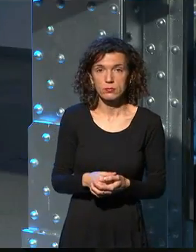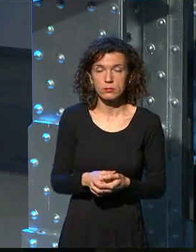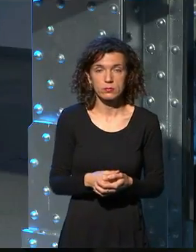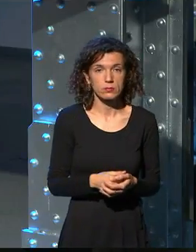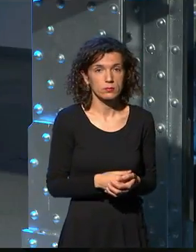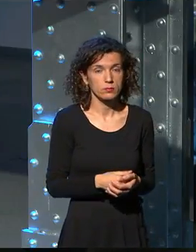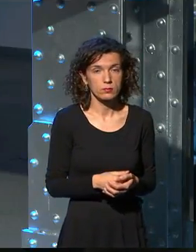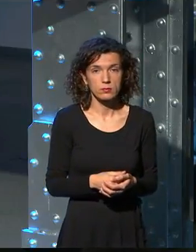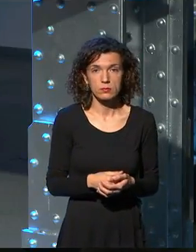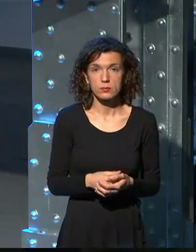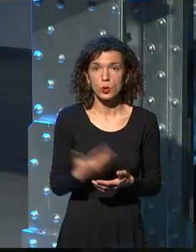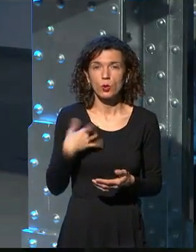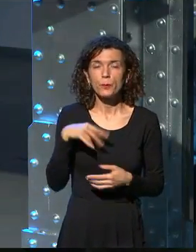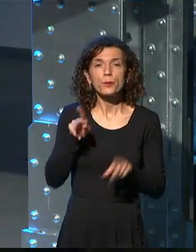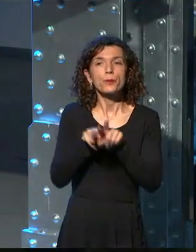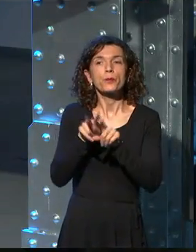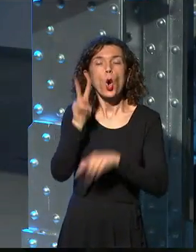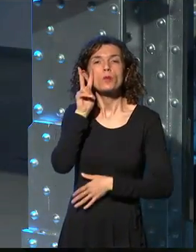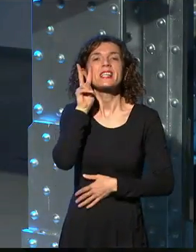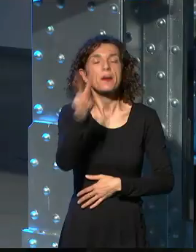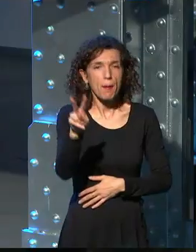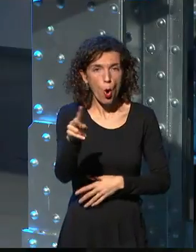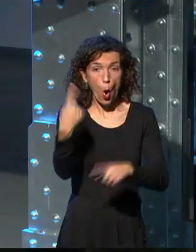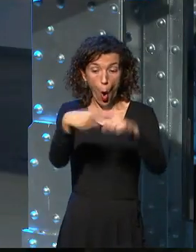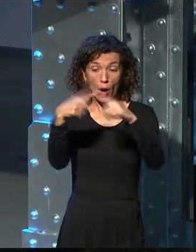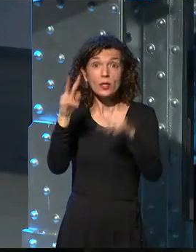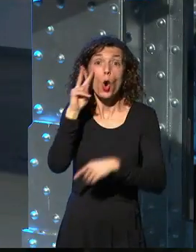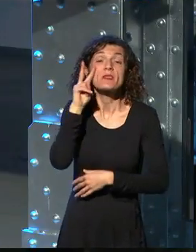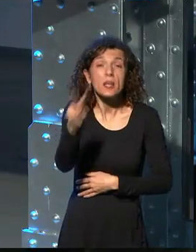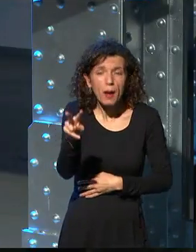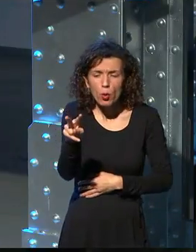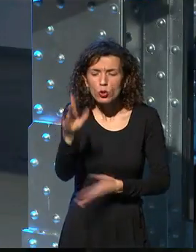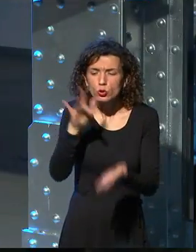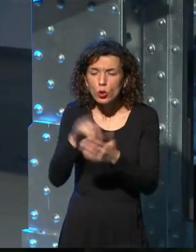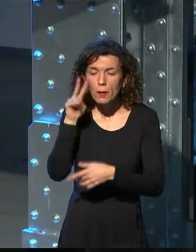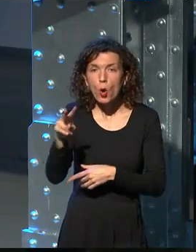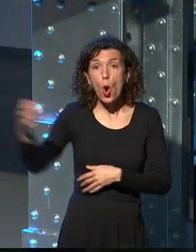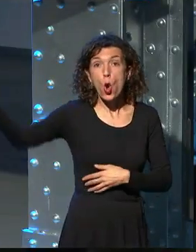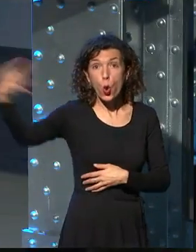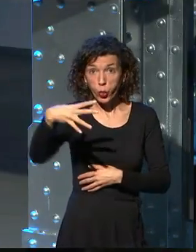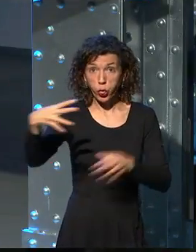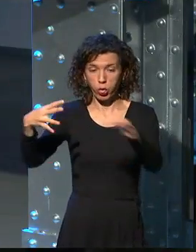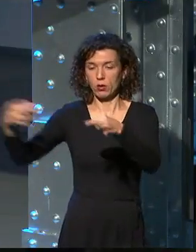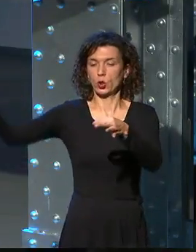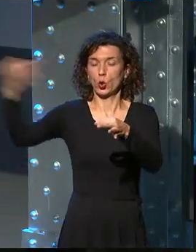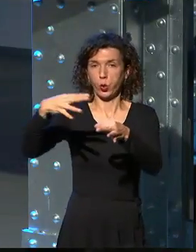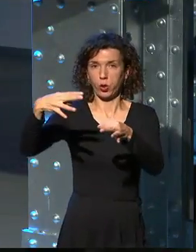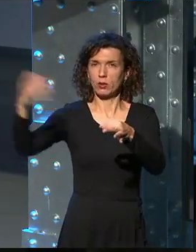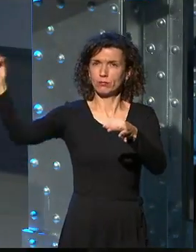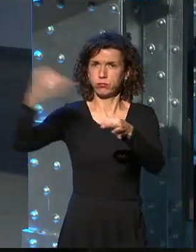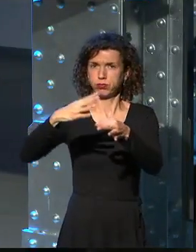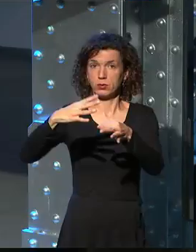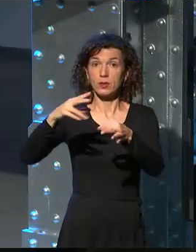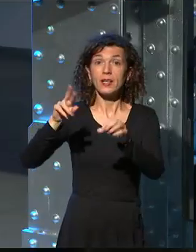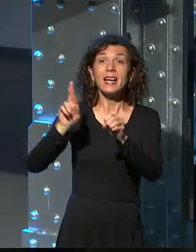que cuando observamos un objeto, lo que ocurre es que la luz reflejada del objeto, los fotones inciden sobre